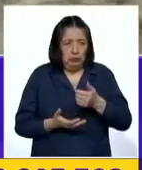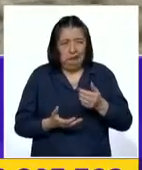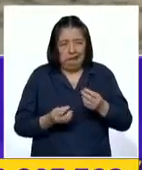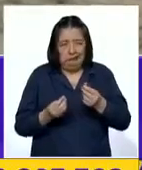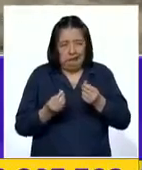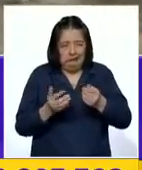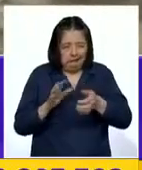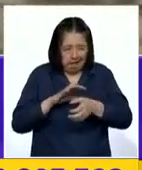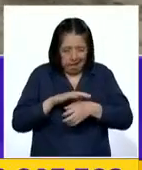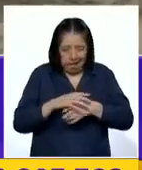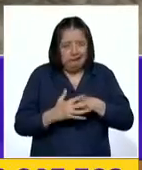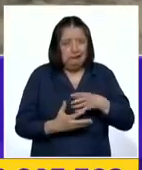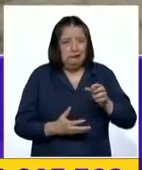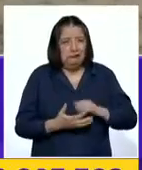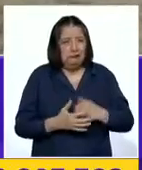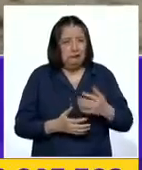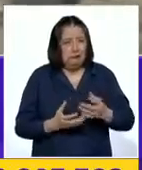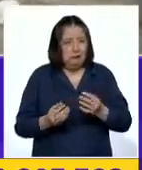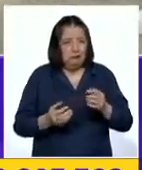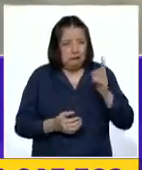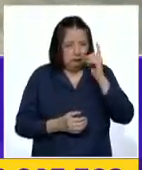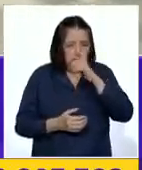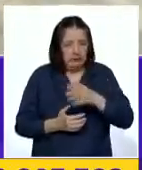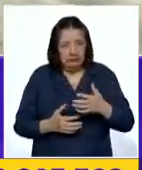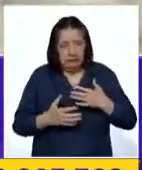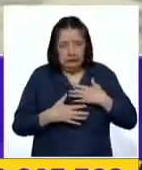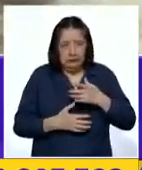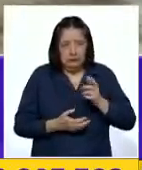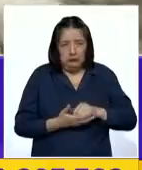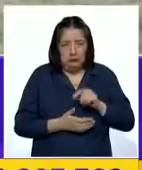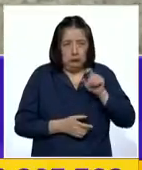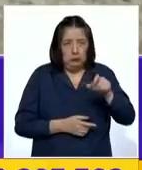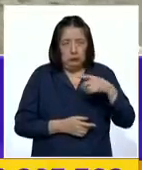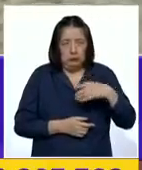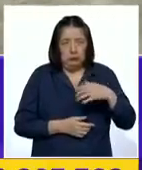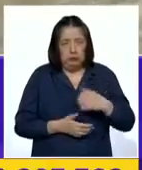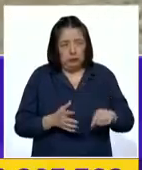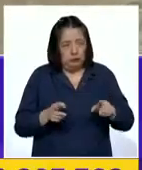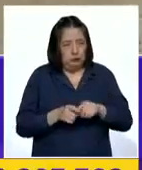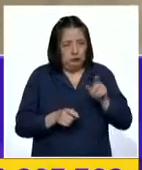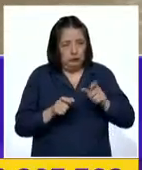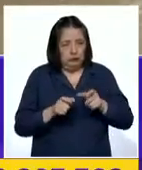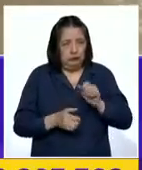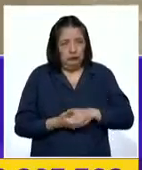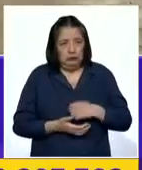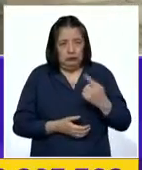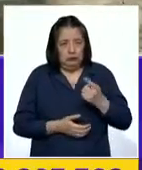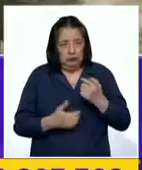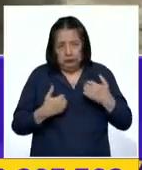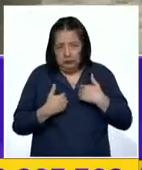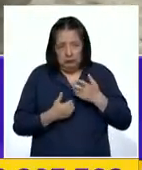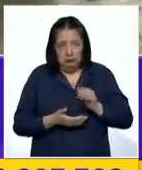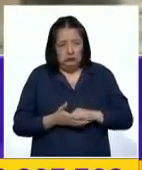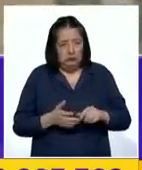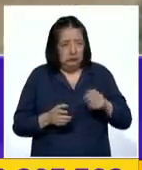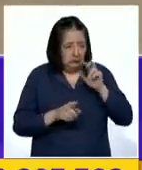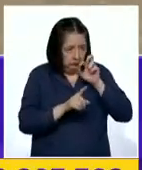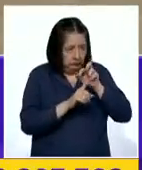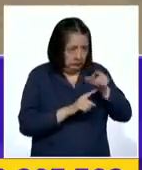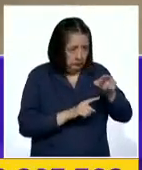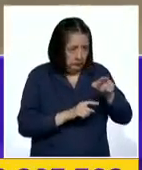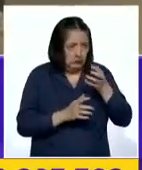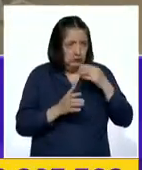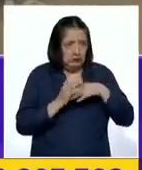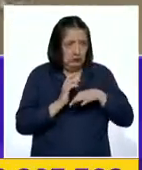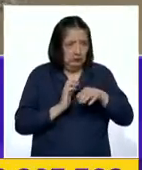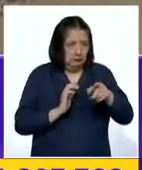¿no? Muchos de ellos incluso con dificultades para respirar, y esto también está afectando a las personas, no solo a ellos. Ellos están, como vemos acá,